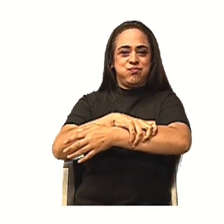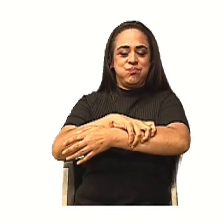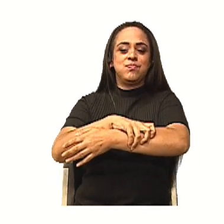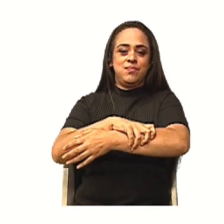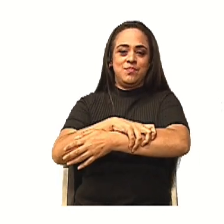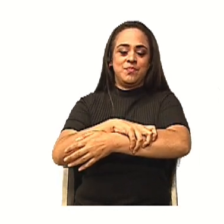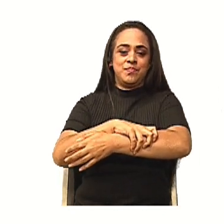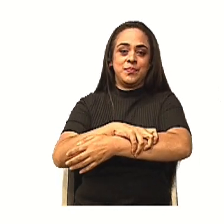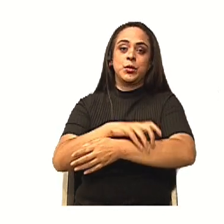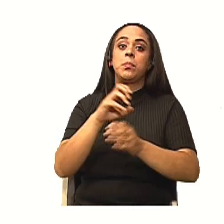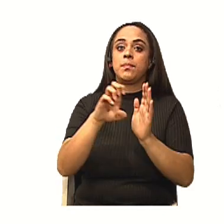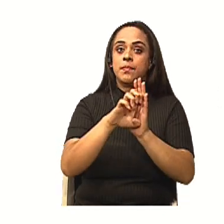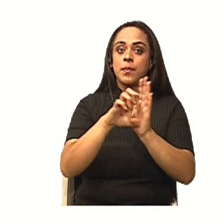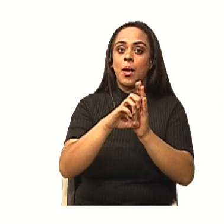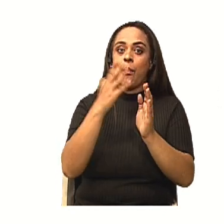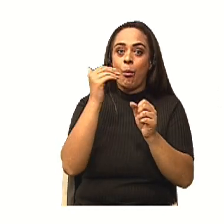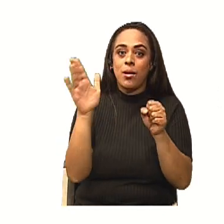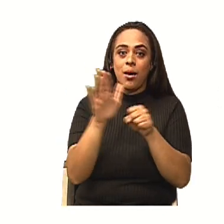son 118.